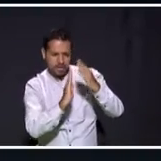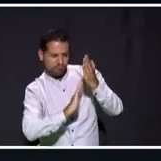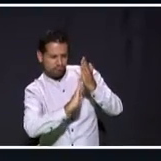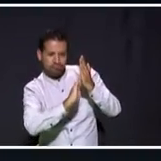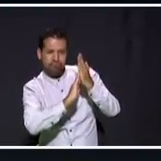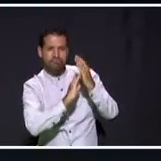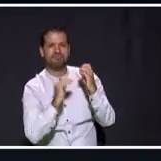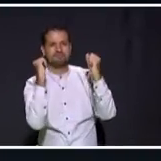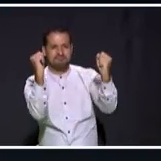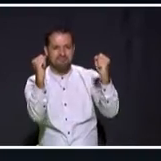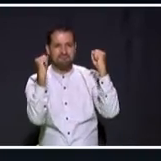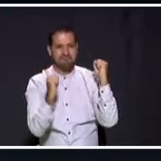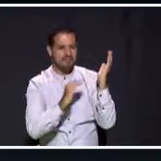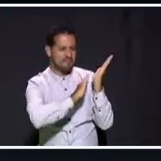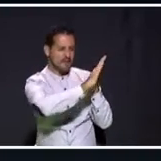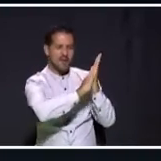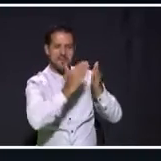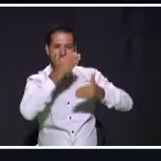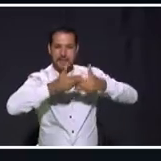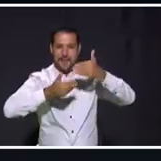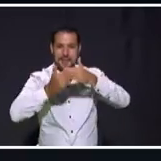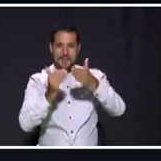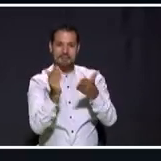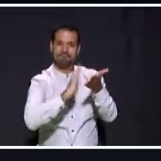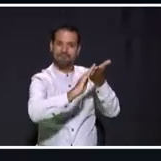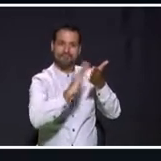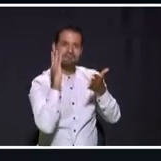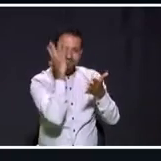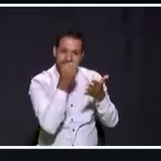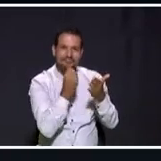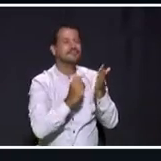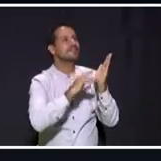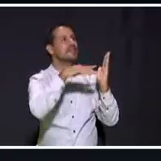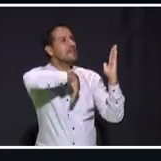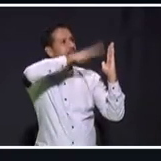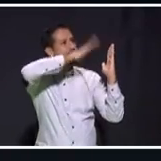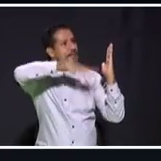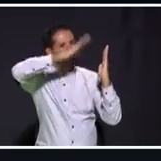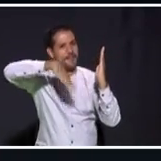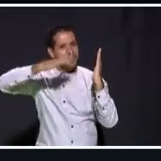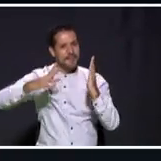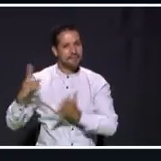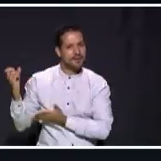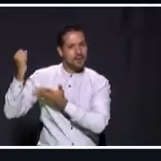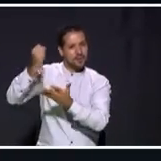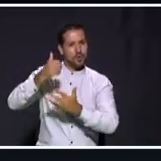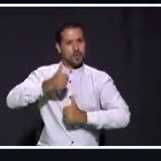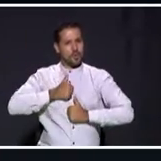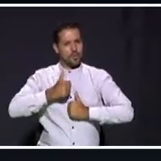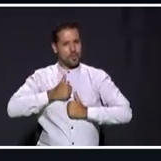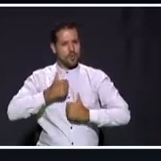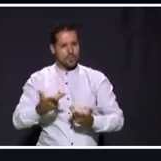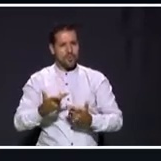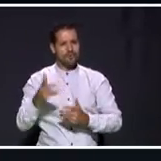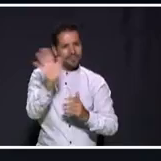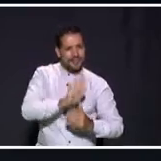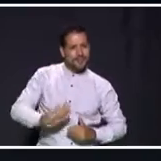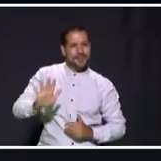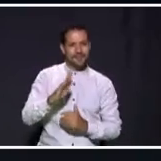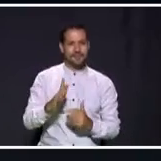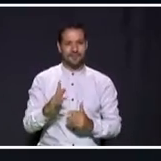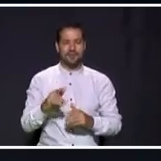del plan de desarrollo nacional la gestión pertinente y con recursos del propio departamento generar vivienda rural y generar